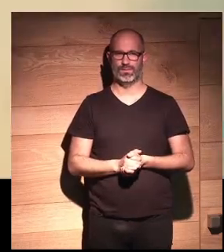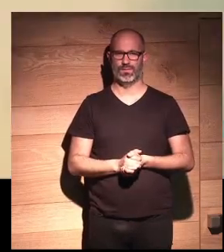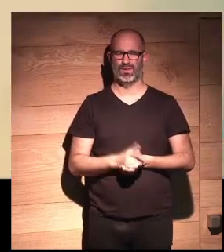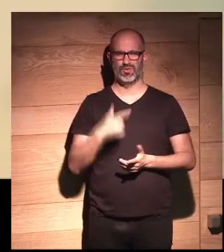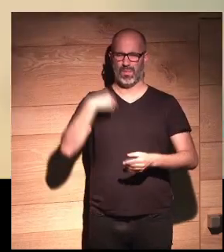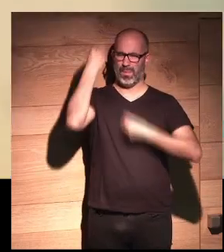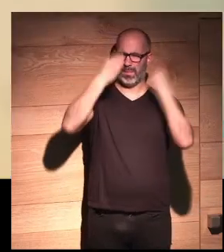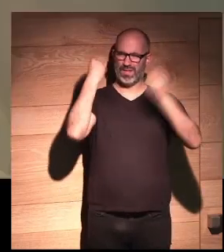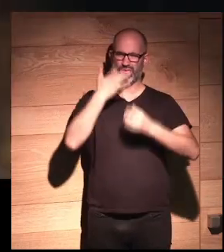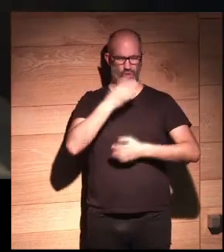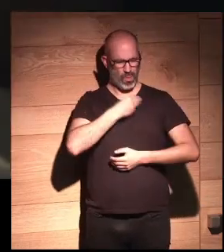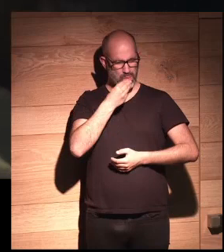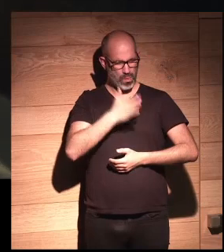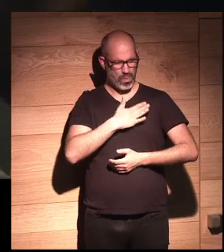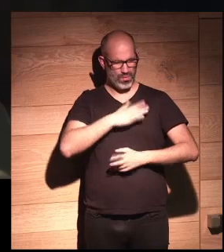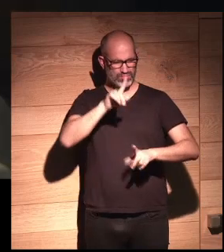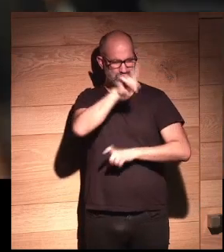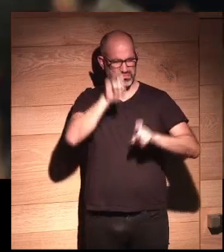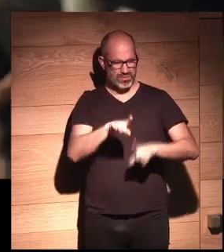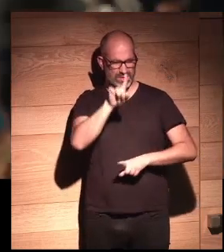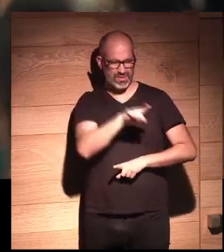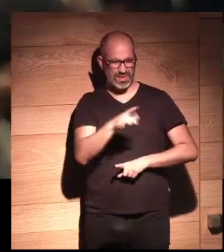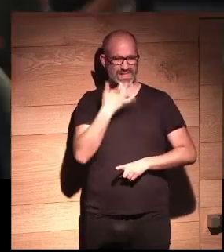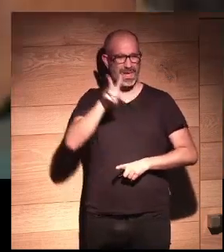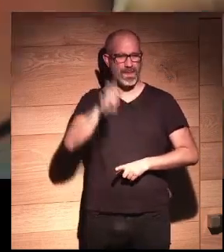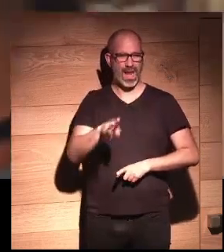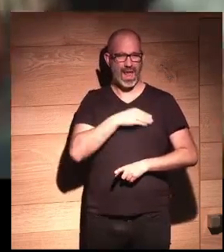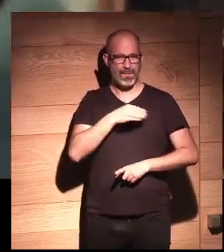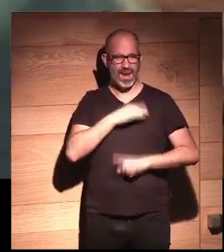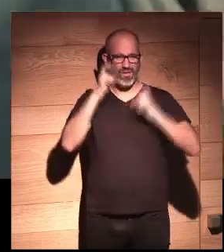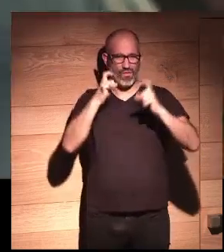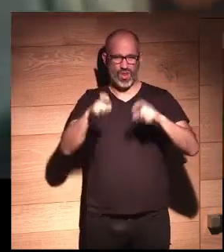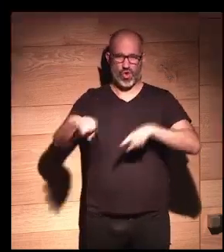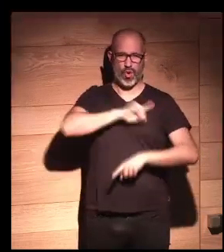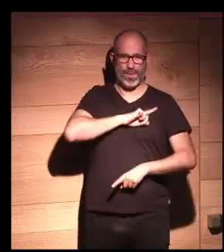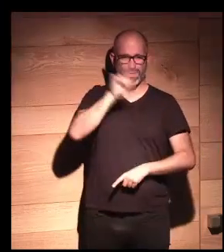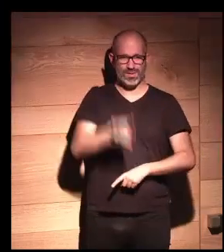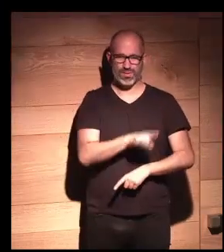Me pregunto si soy alguien bueno. Si merece la pena el esfuerzo que hacéis conmigo.